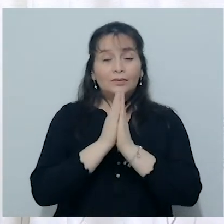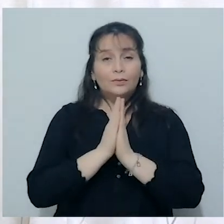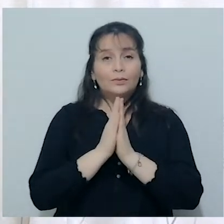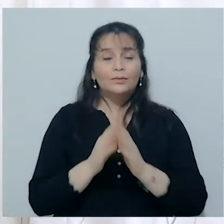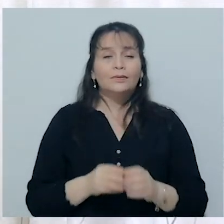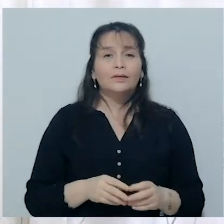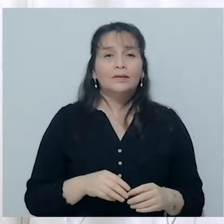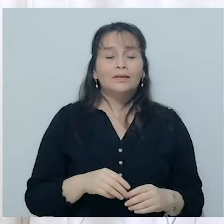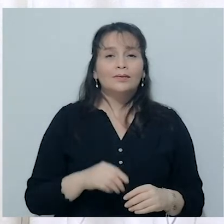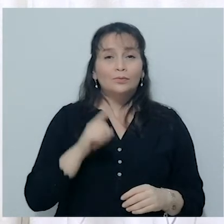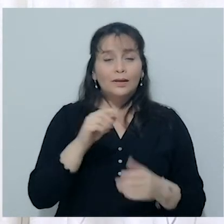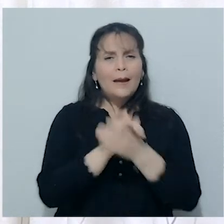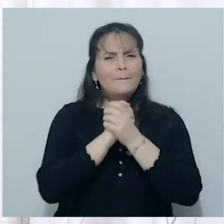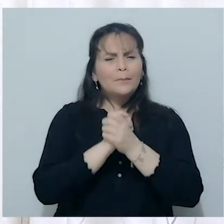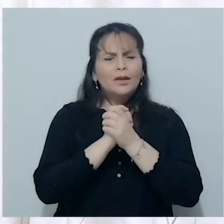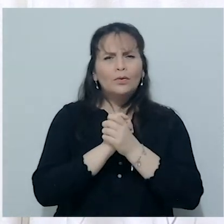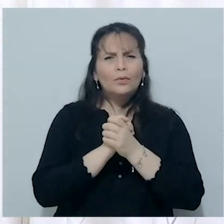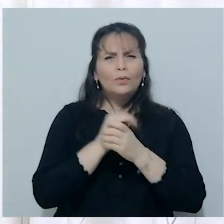Si tú hiciste esta oración,